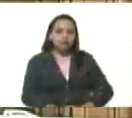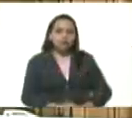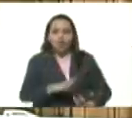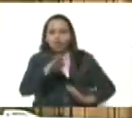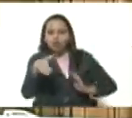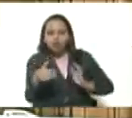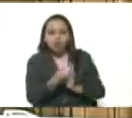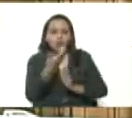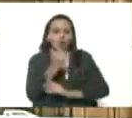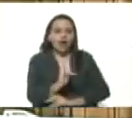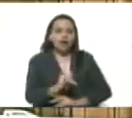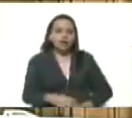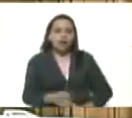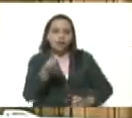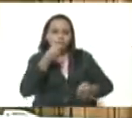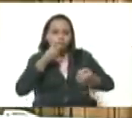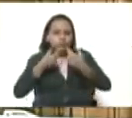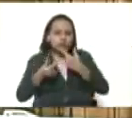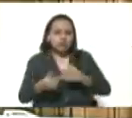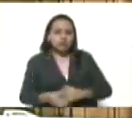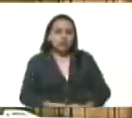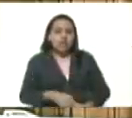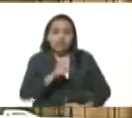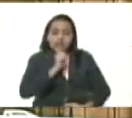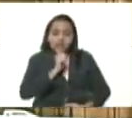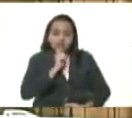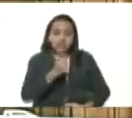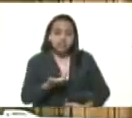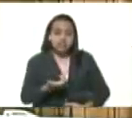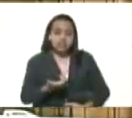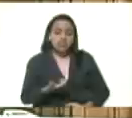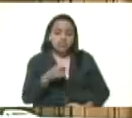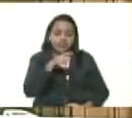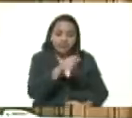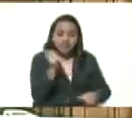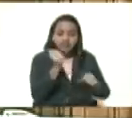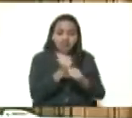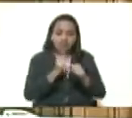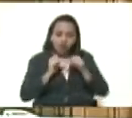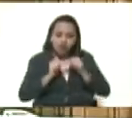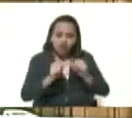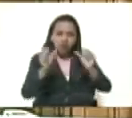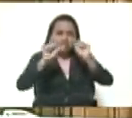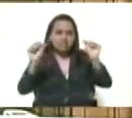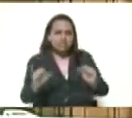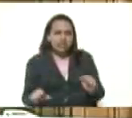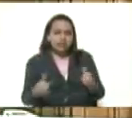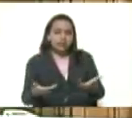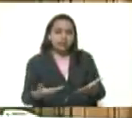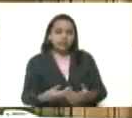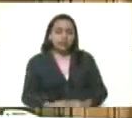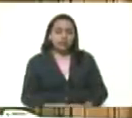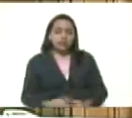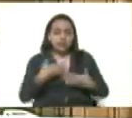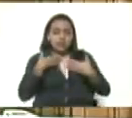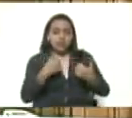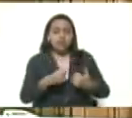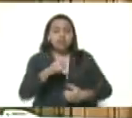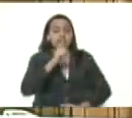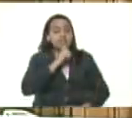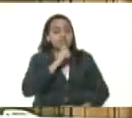todos tienen un tratamiento. Es difícil sostener un sistema así,